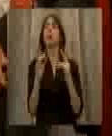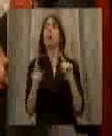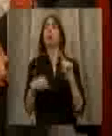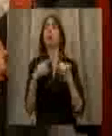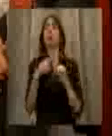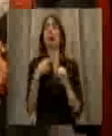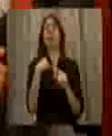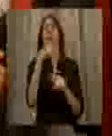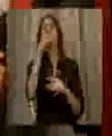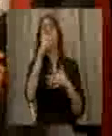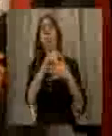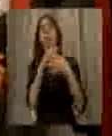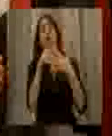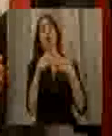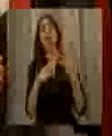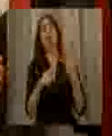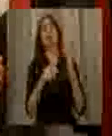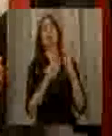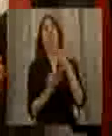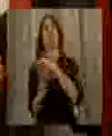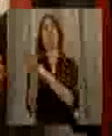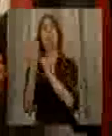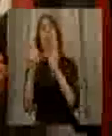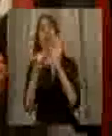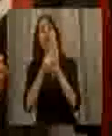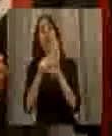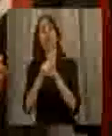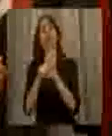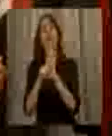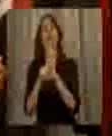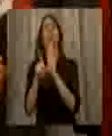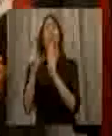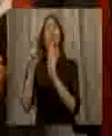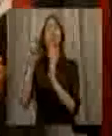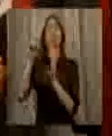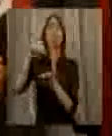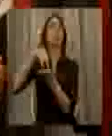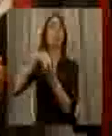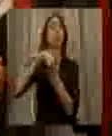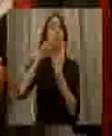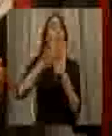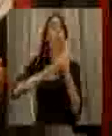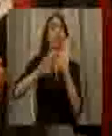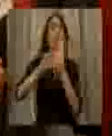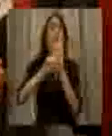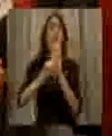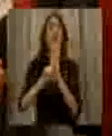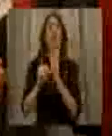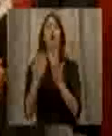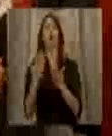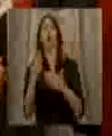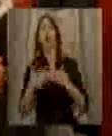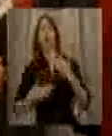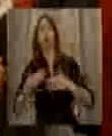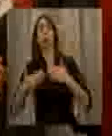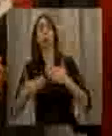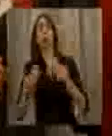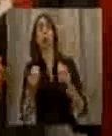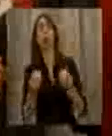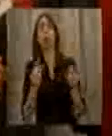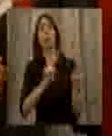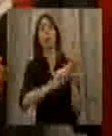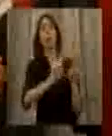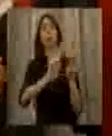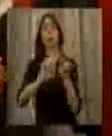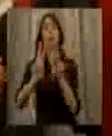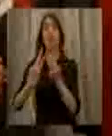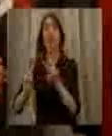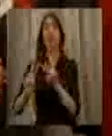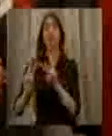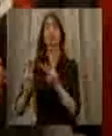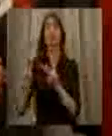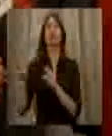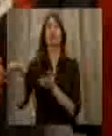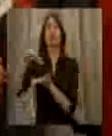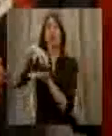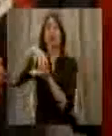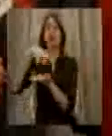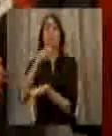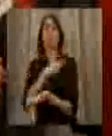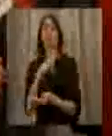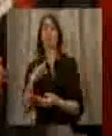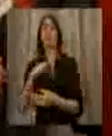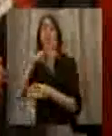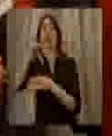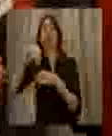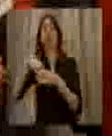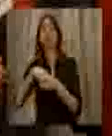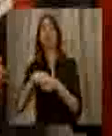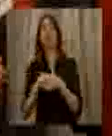mencioné, legislativas, y no solamente legislativas, sino que operativas, que se están implementando a través del Ministerio del Interior, a